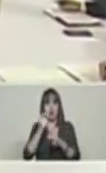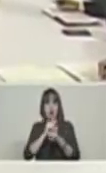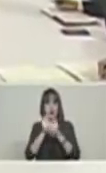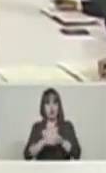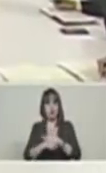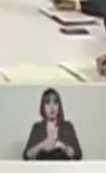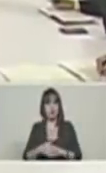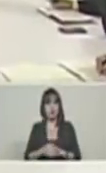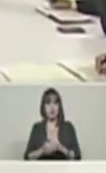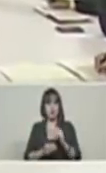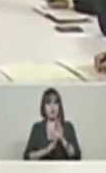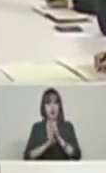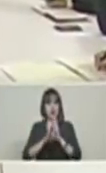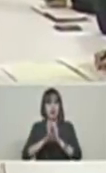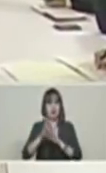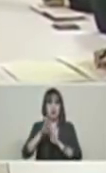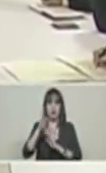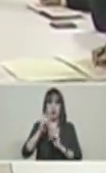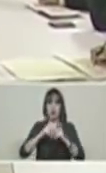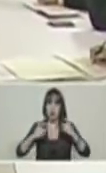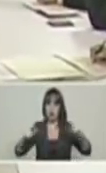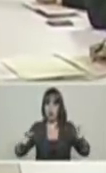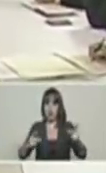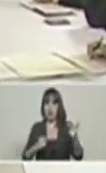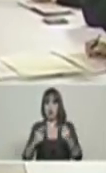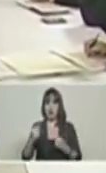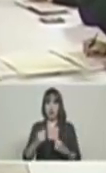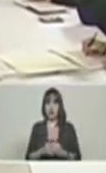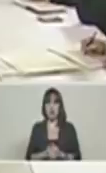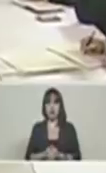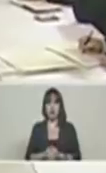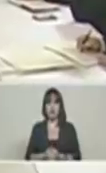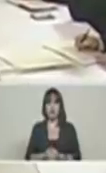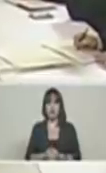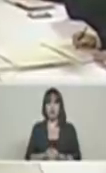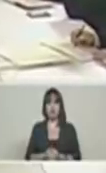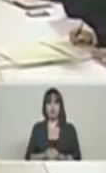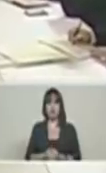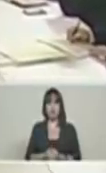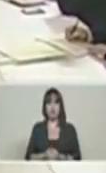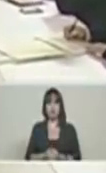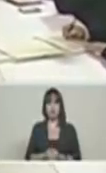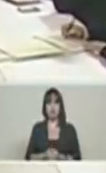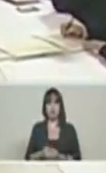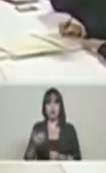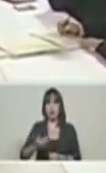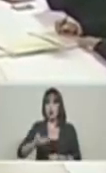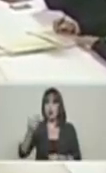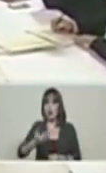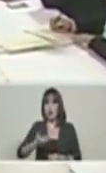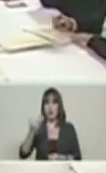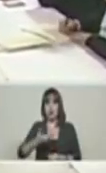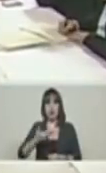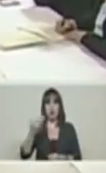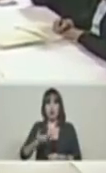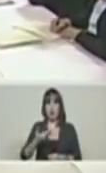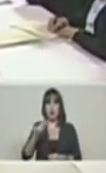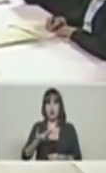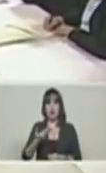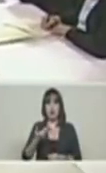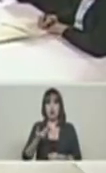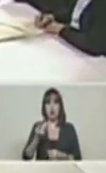para el desarrollo y expansión de la economía a través de las prioridades que hemos establecido.